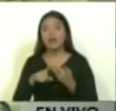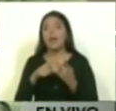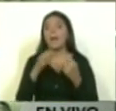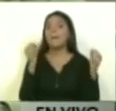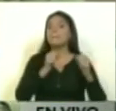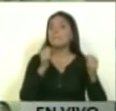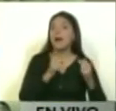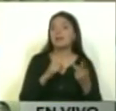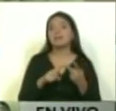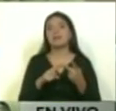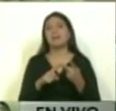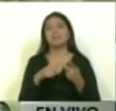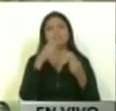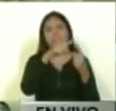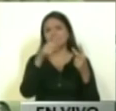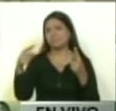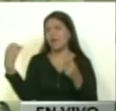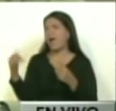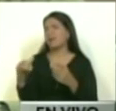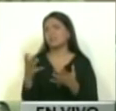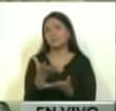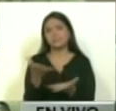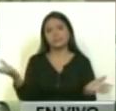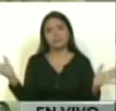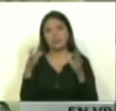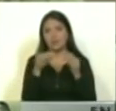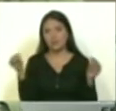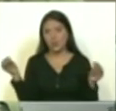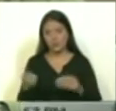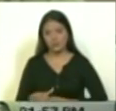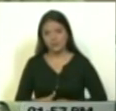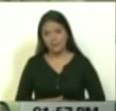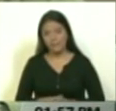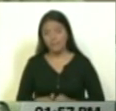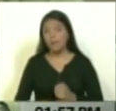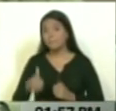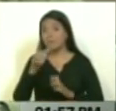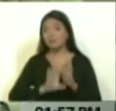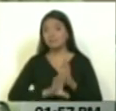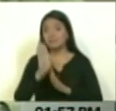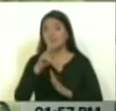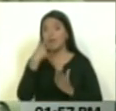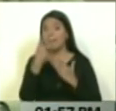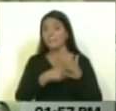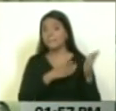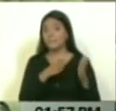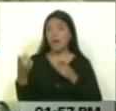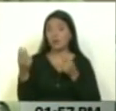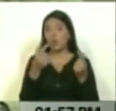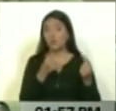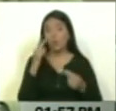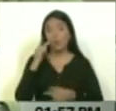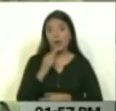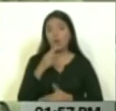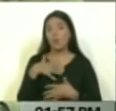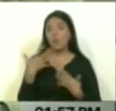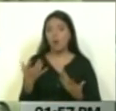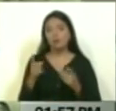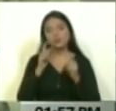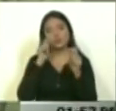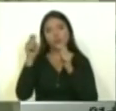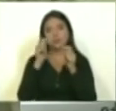tenemos Margarita, tenemos de todo. Y uno de los elementos que más ha crecido en la agenda económica bolivariana ha sido el motor